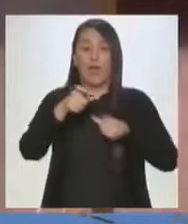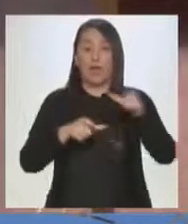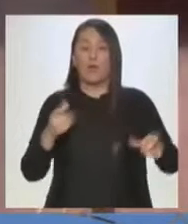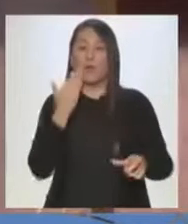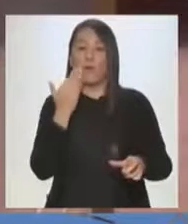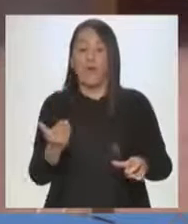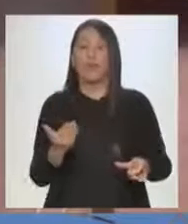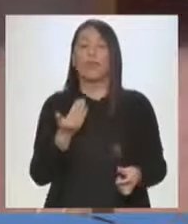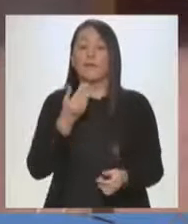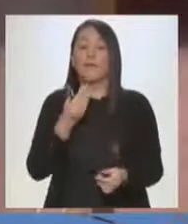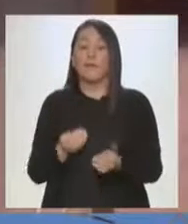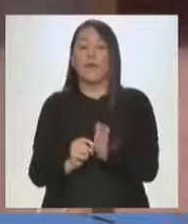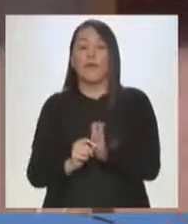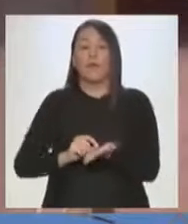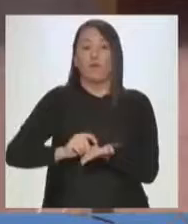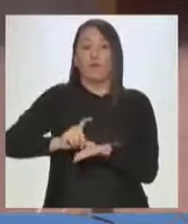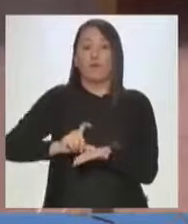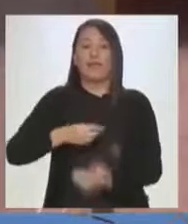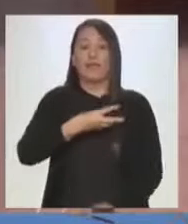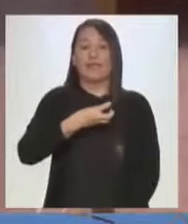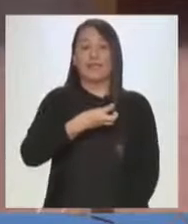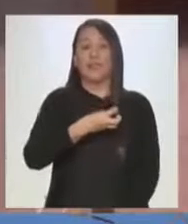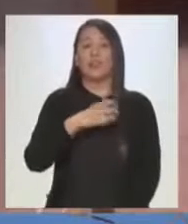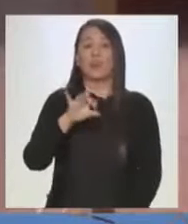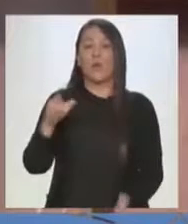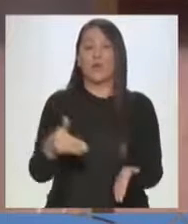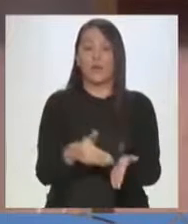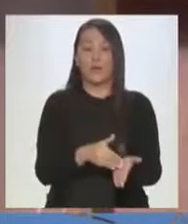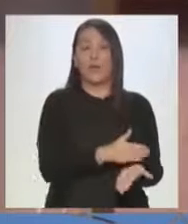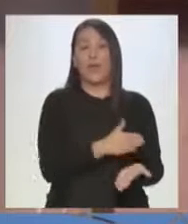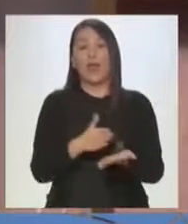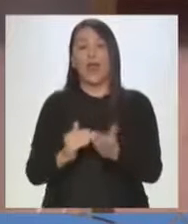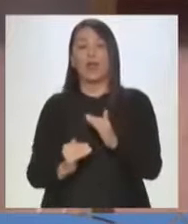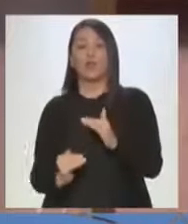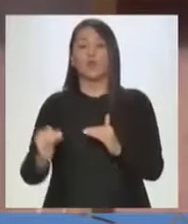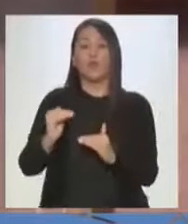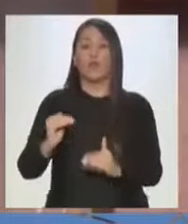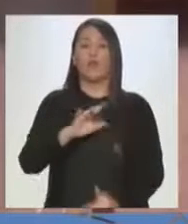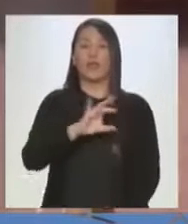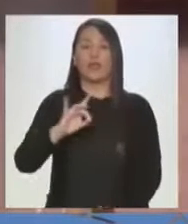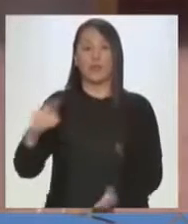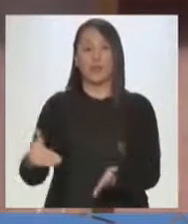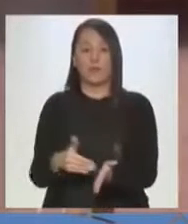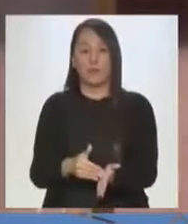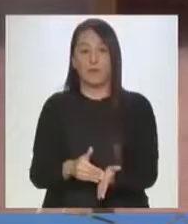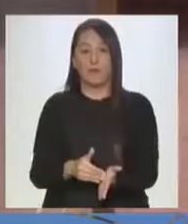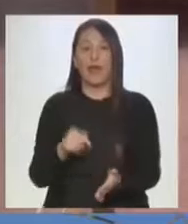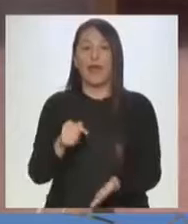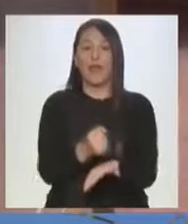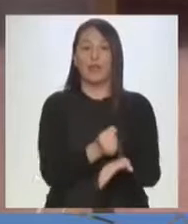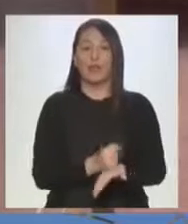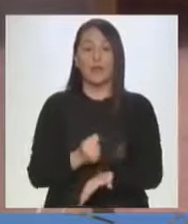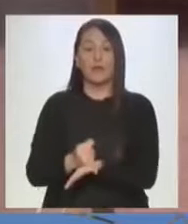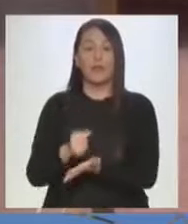también aumentar el monto de 350.000 pesos a 500.000 pesos para el bono. Otros aspectos relevantes de la tramitación de este proyecto de ley